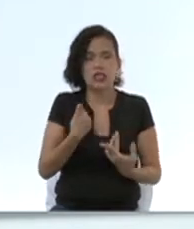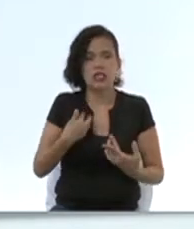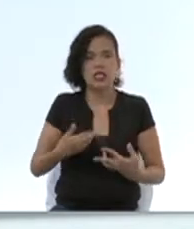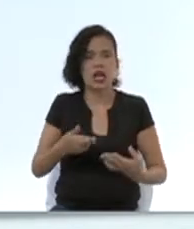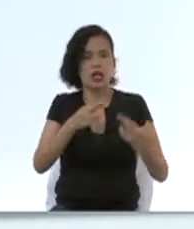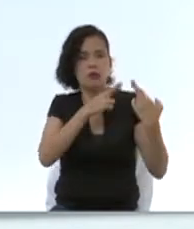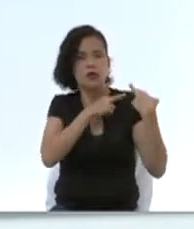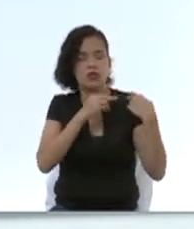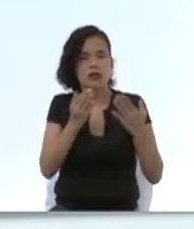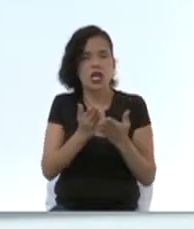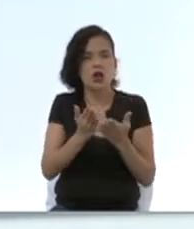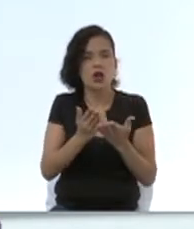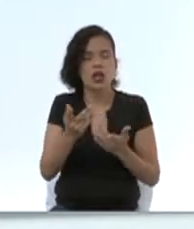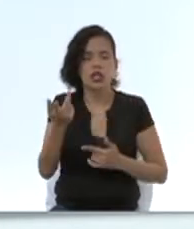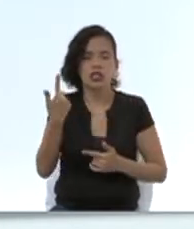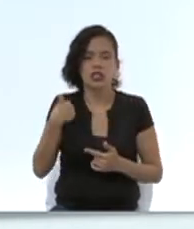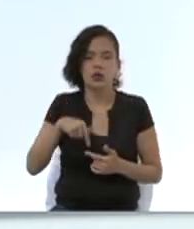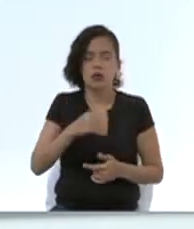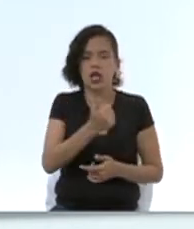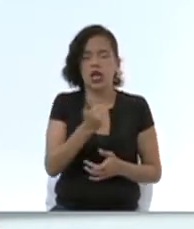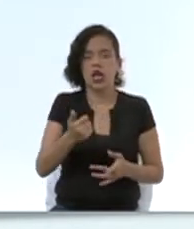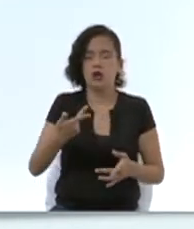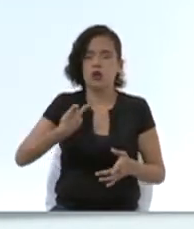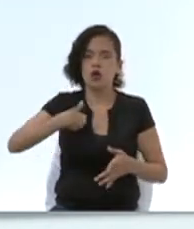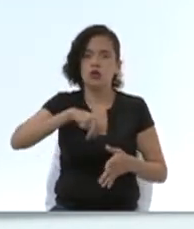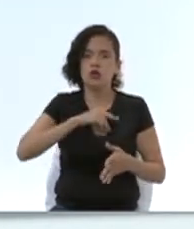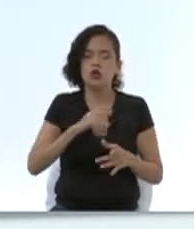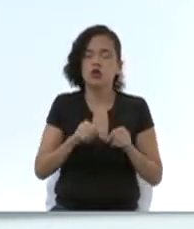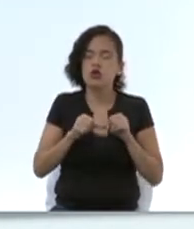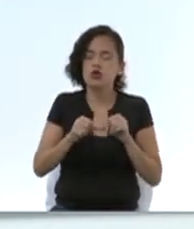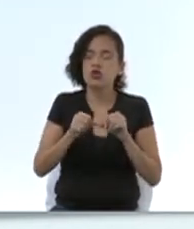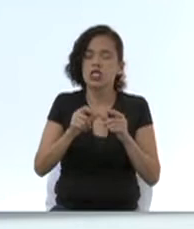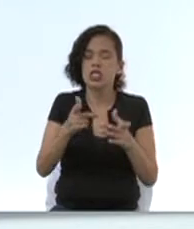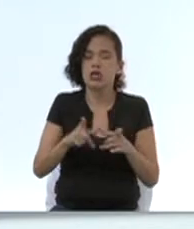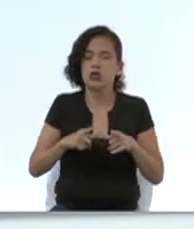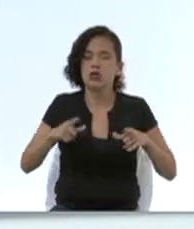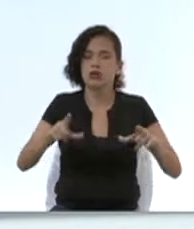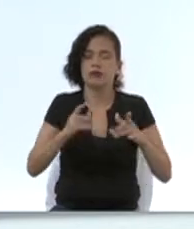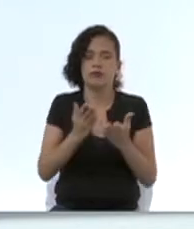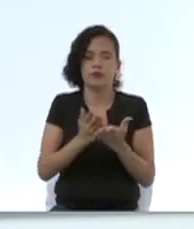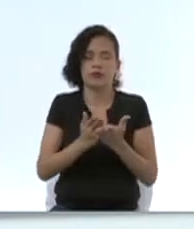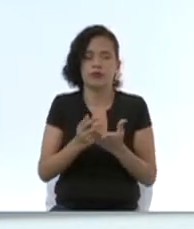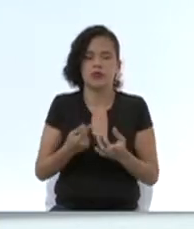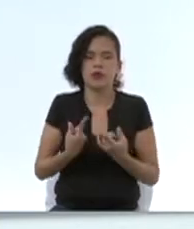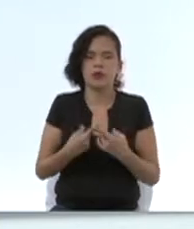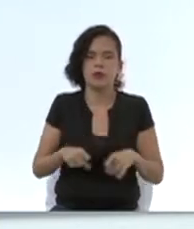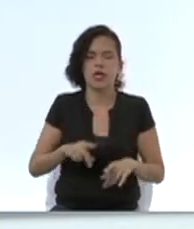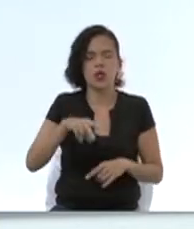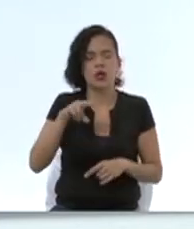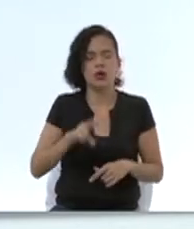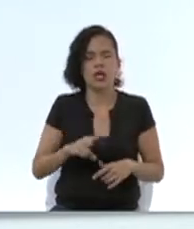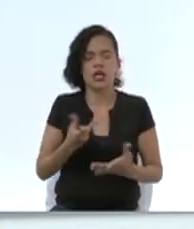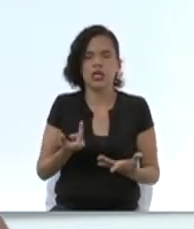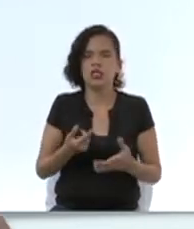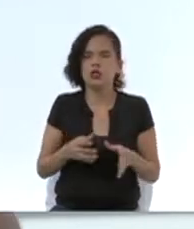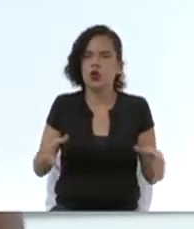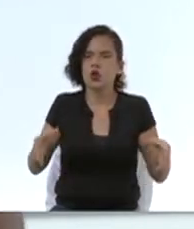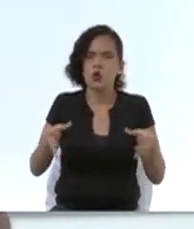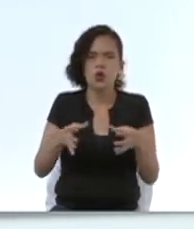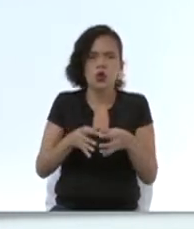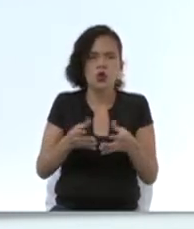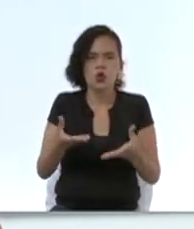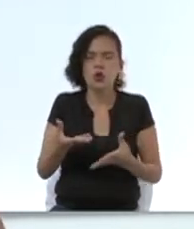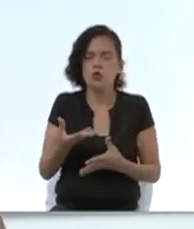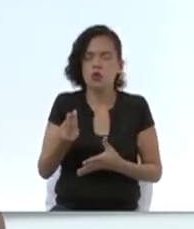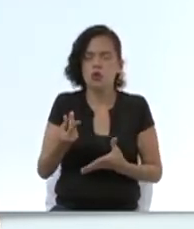responsabilidades escolares que tenemos, porque cada uno de nosotros cumple con un deber en nuestras aulas de clase. Pero de verdad que hemos sido un grupo muy,